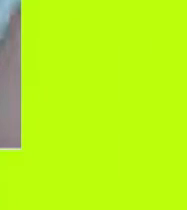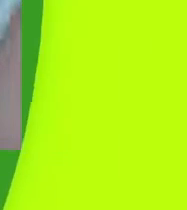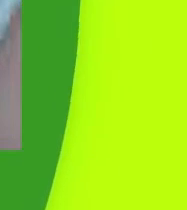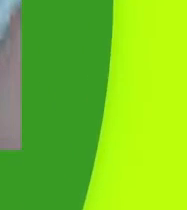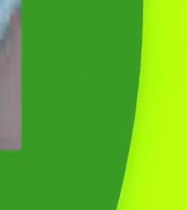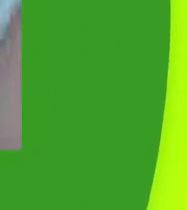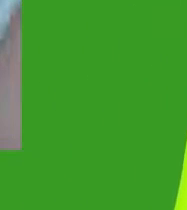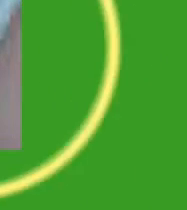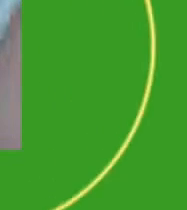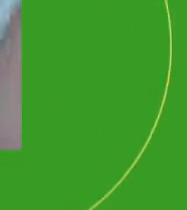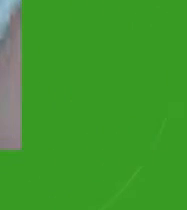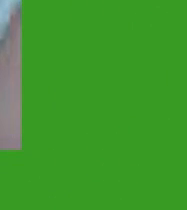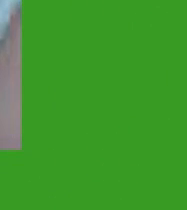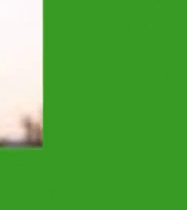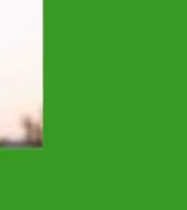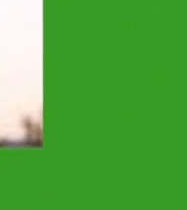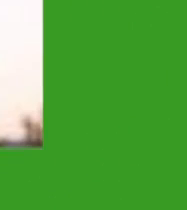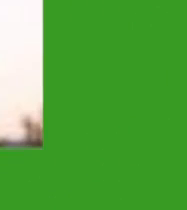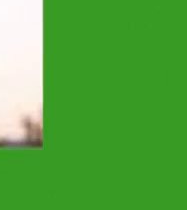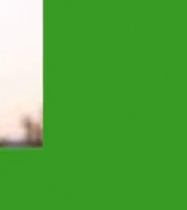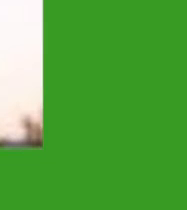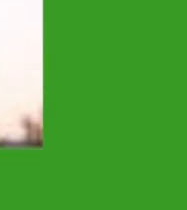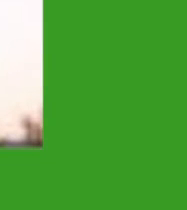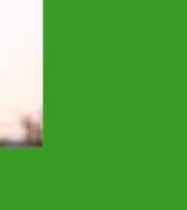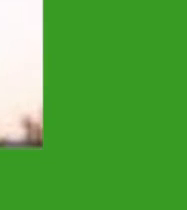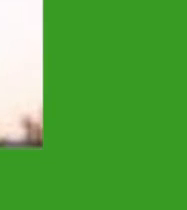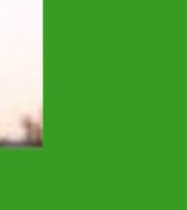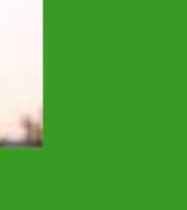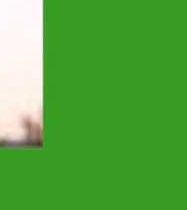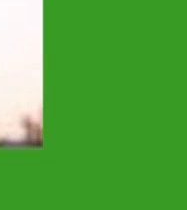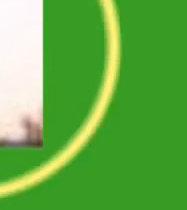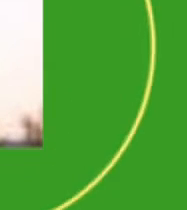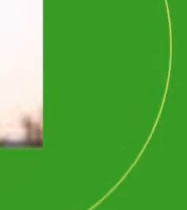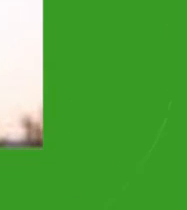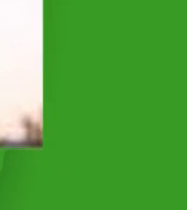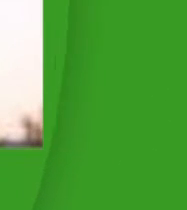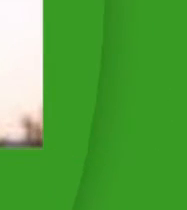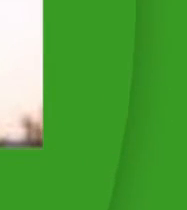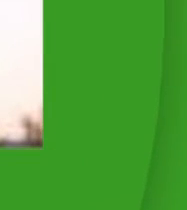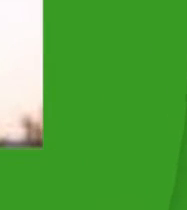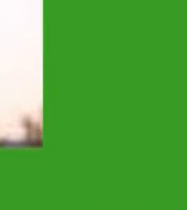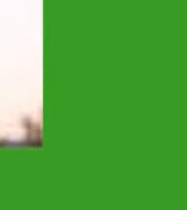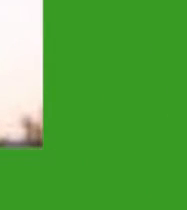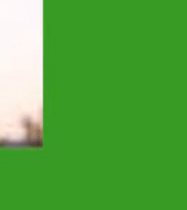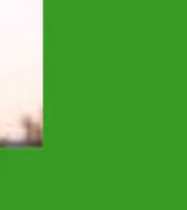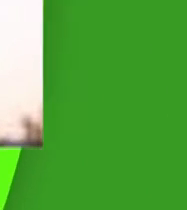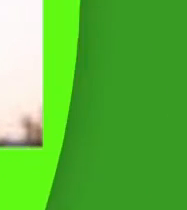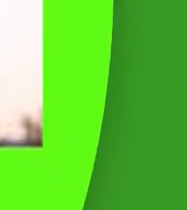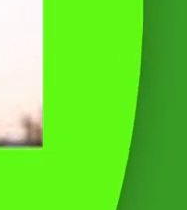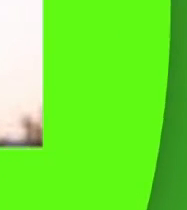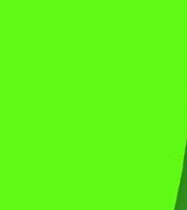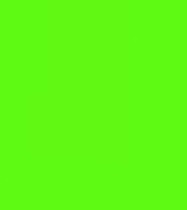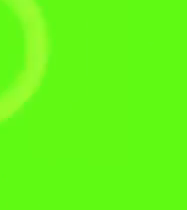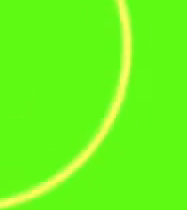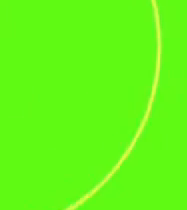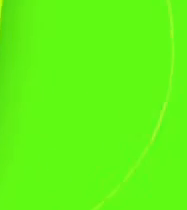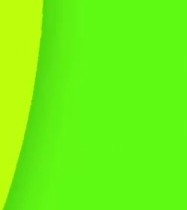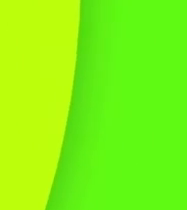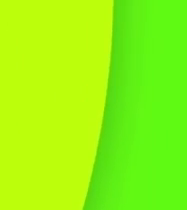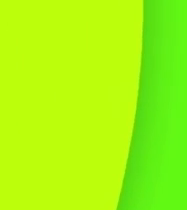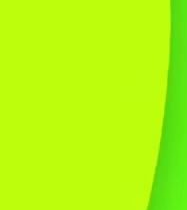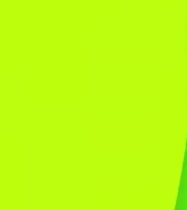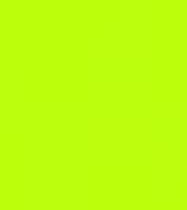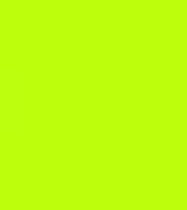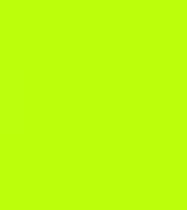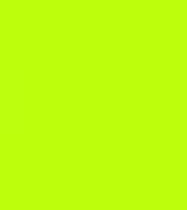mejora la confianza en uno mismo también reduce el estrés y la ansiedad algunos estudios recomiendan